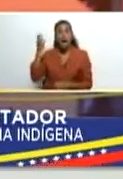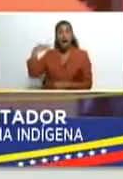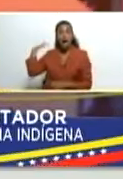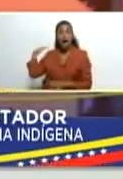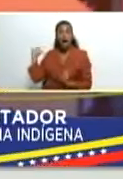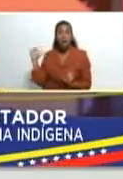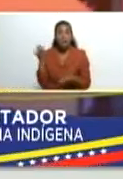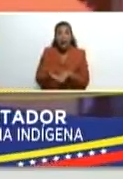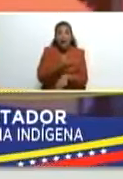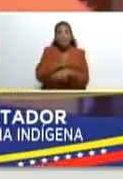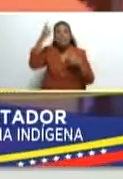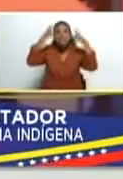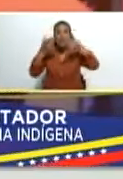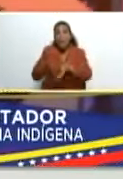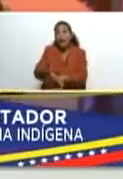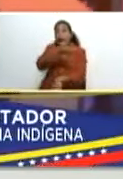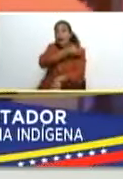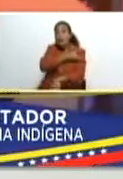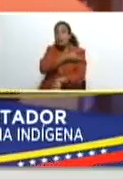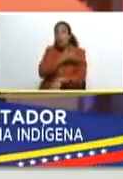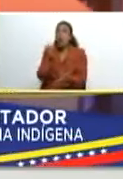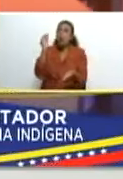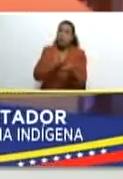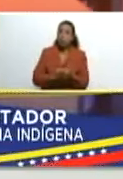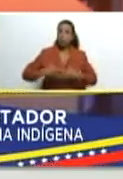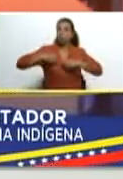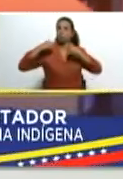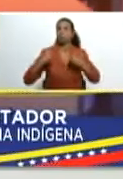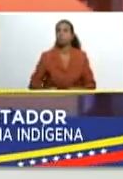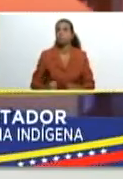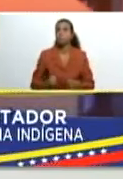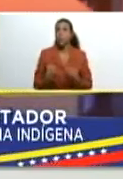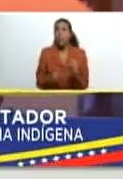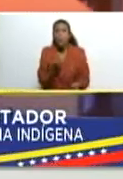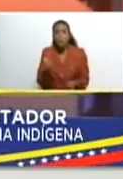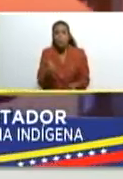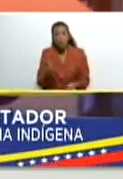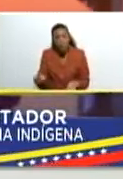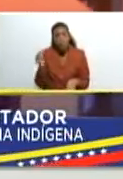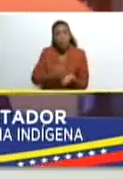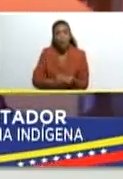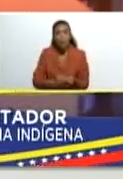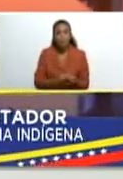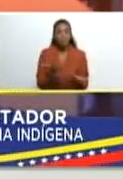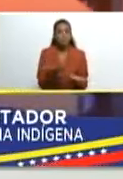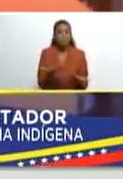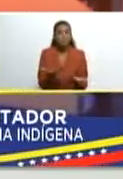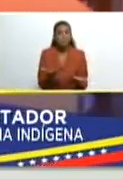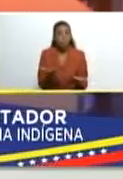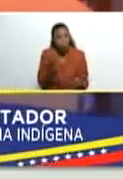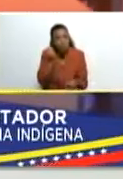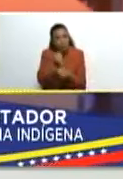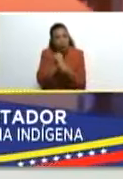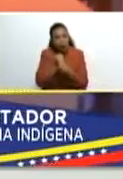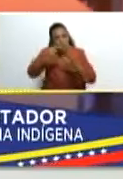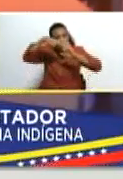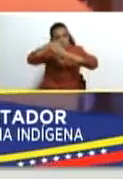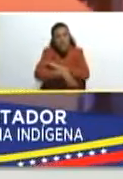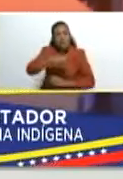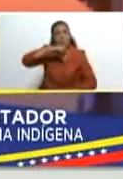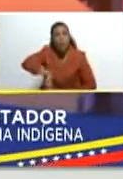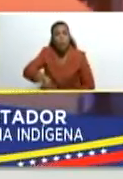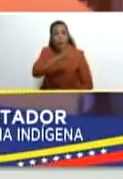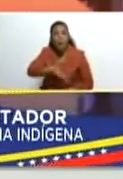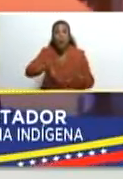República Neocolonial, vuelva a imponerse, porque nosotros no hagamos el trabajo que tenemos que hacer en